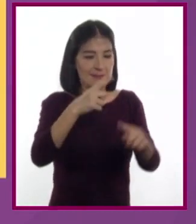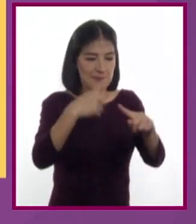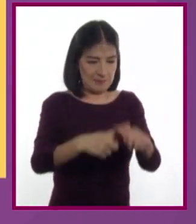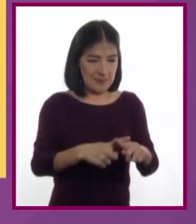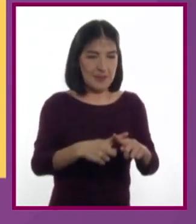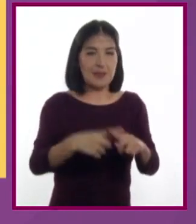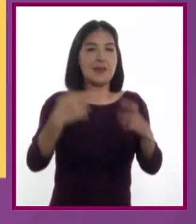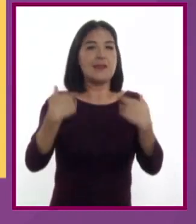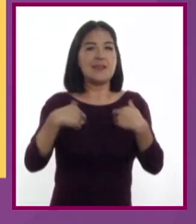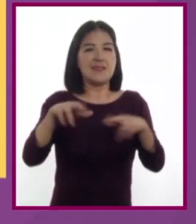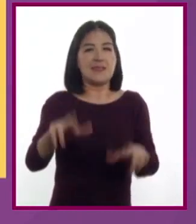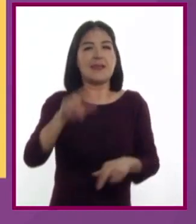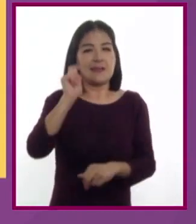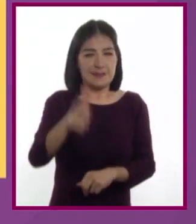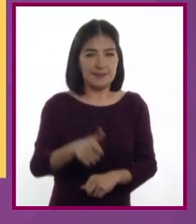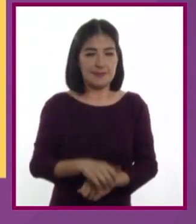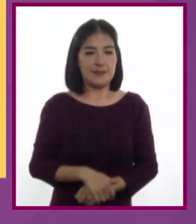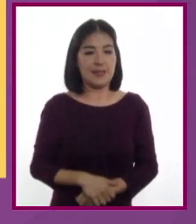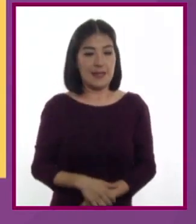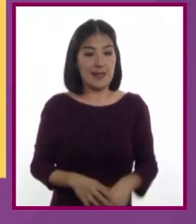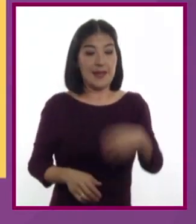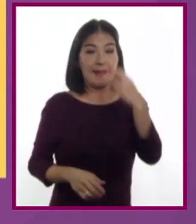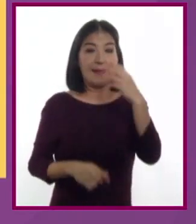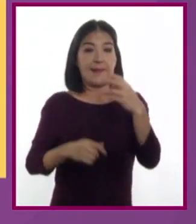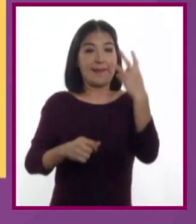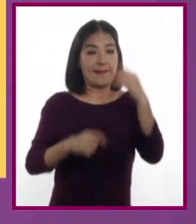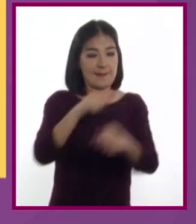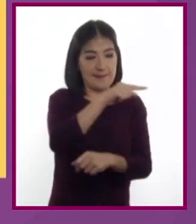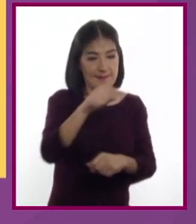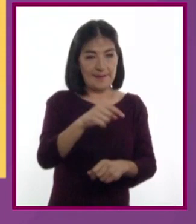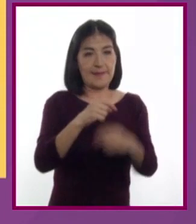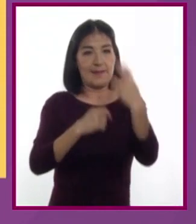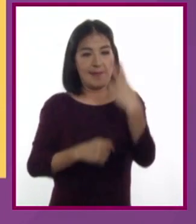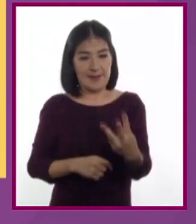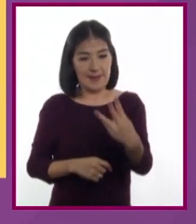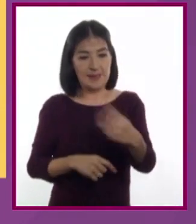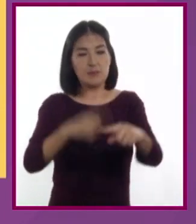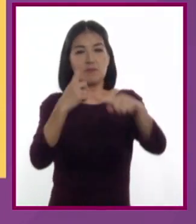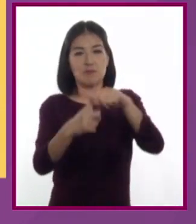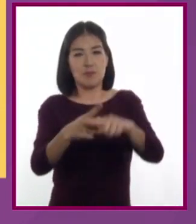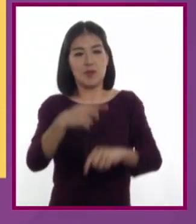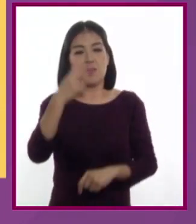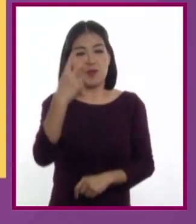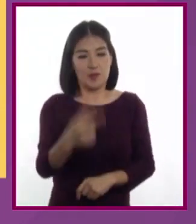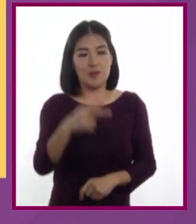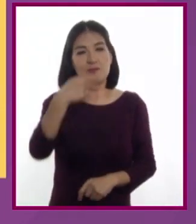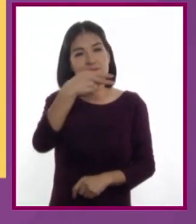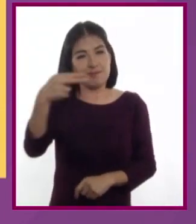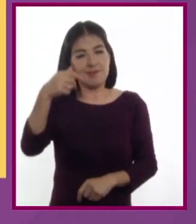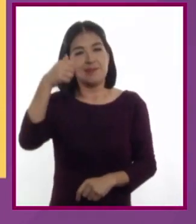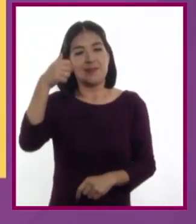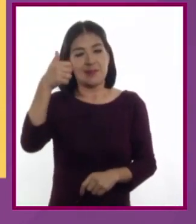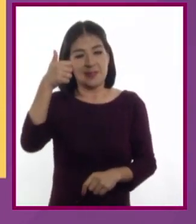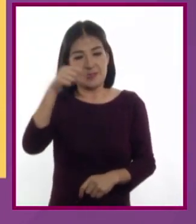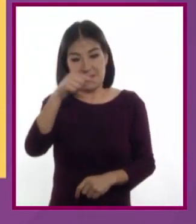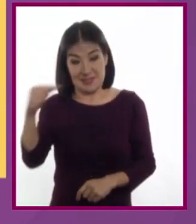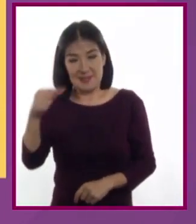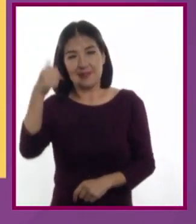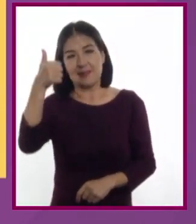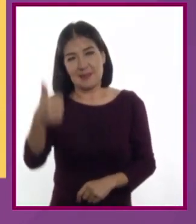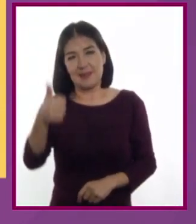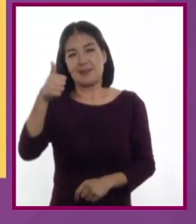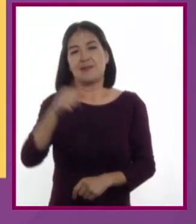el movimiento es 3 negativo por 2 positivo igual a 6 negativo. Comparemos